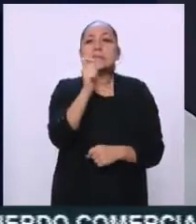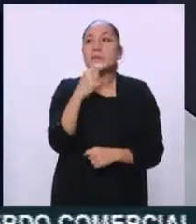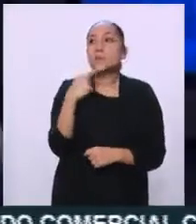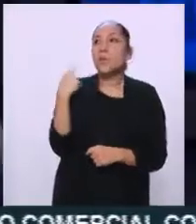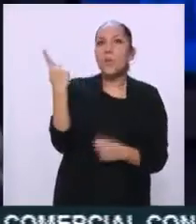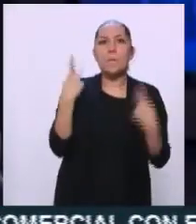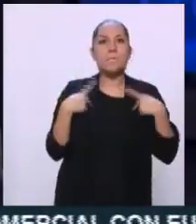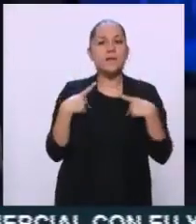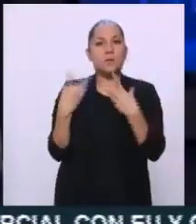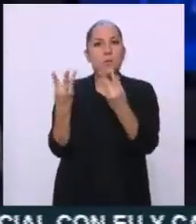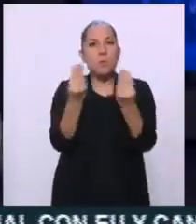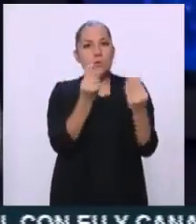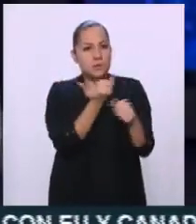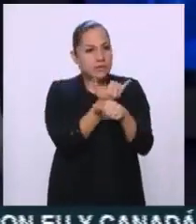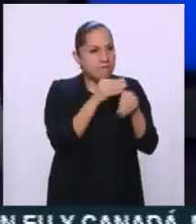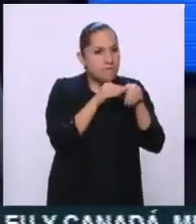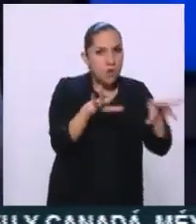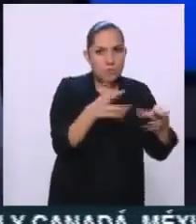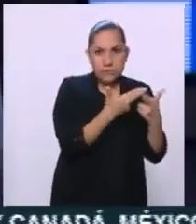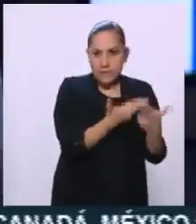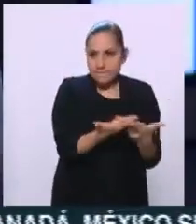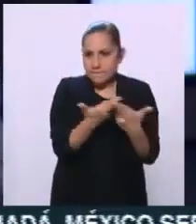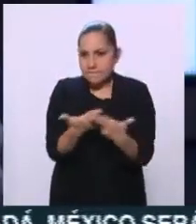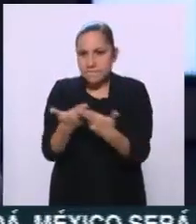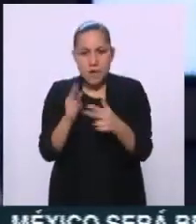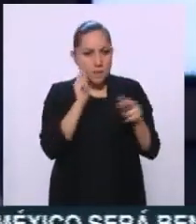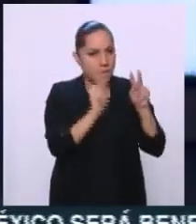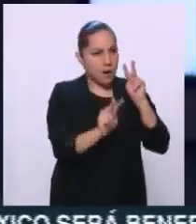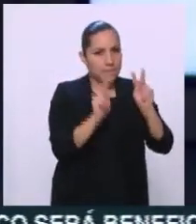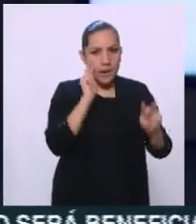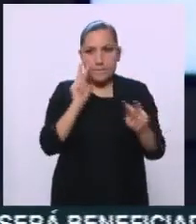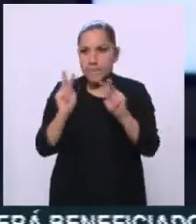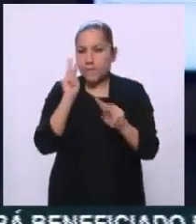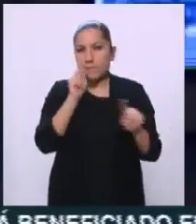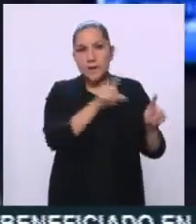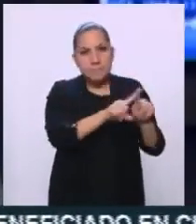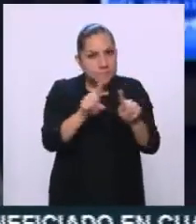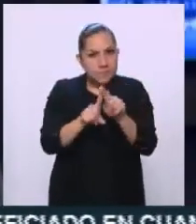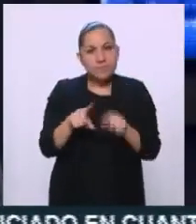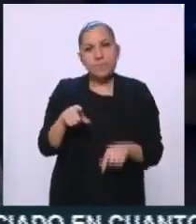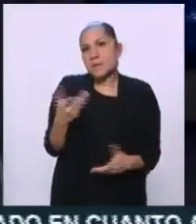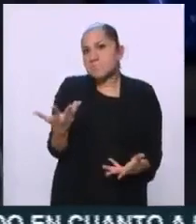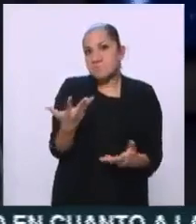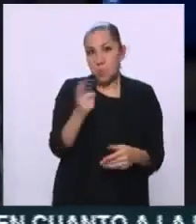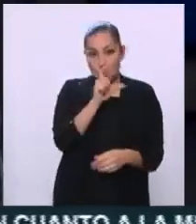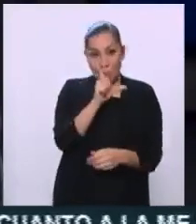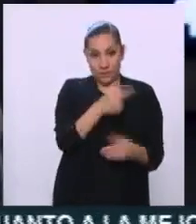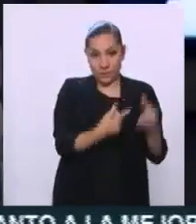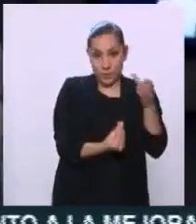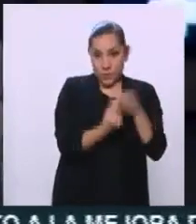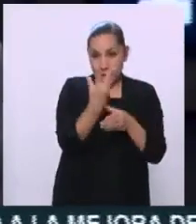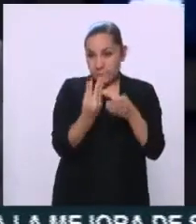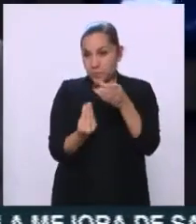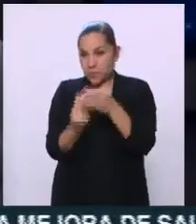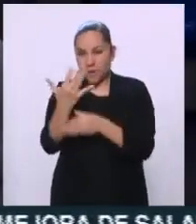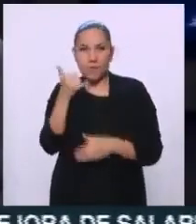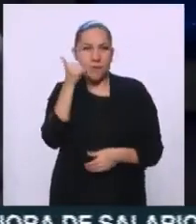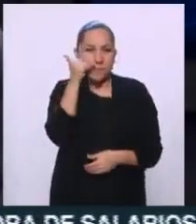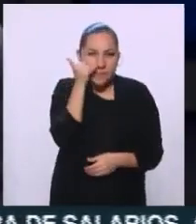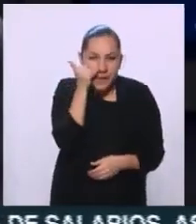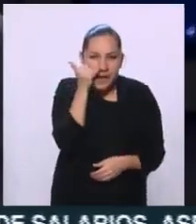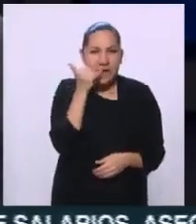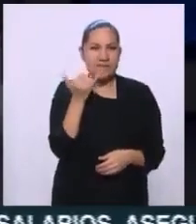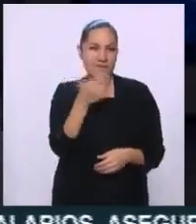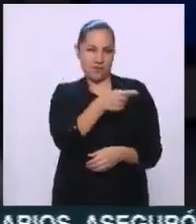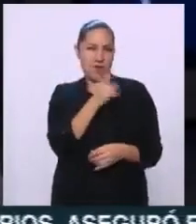de entretenimiento de los ciudadanos en el mundo. El surgimiento de los teléfonos, los llamados